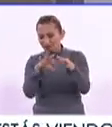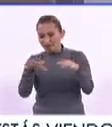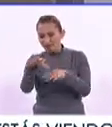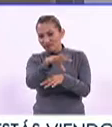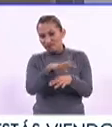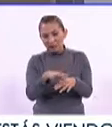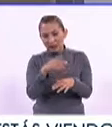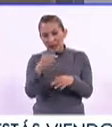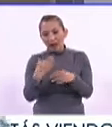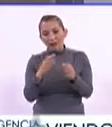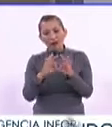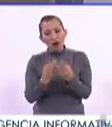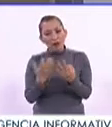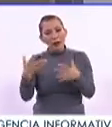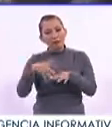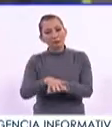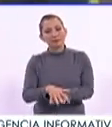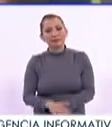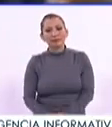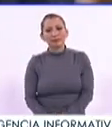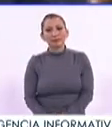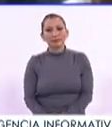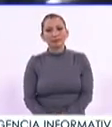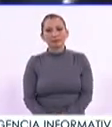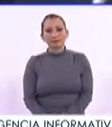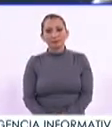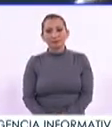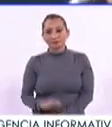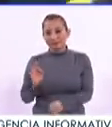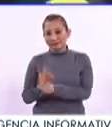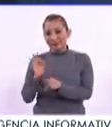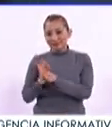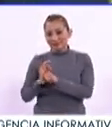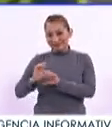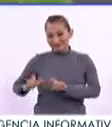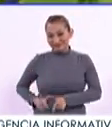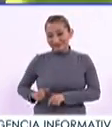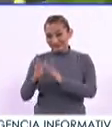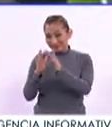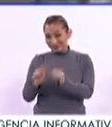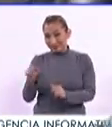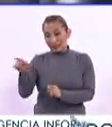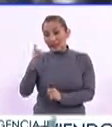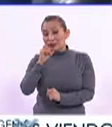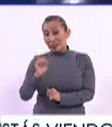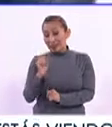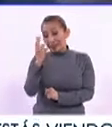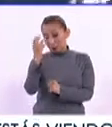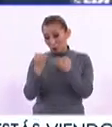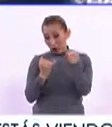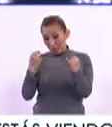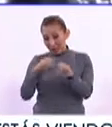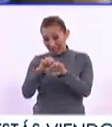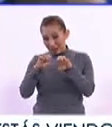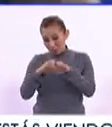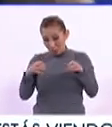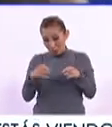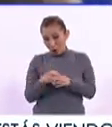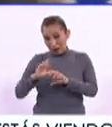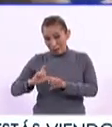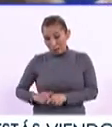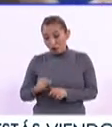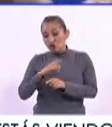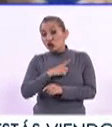en este modelo de integración. Los defensores del título francés afirman que de los 23 jugadores que integraron el equipo